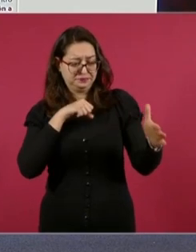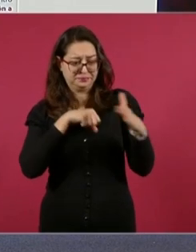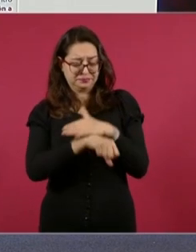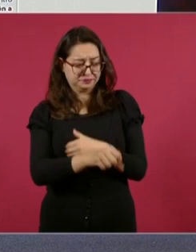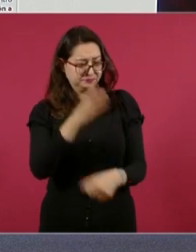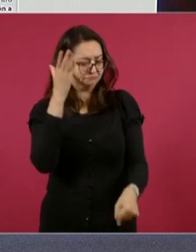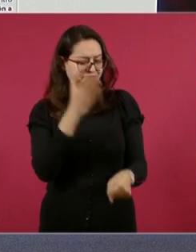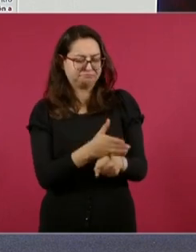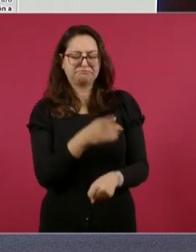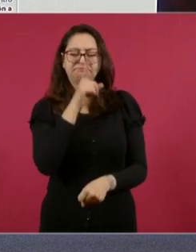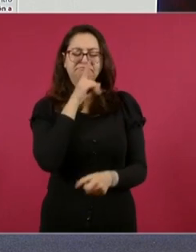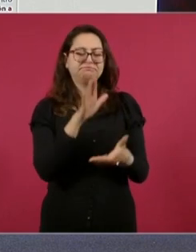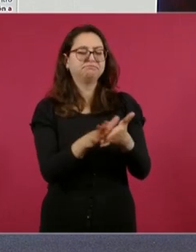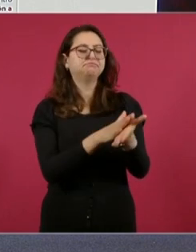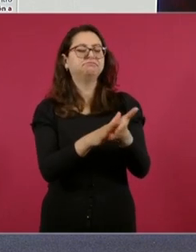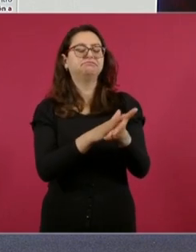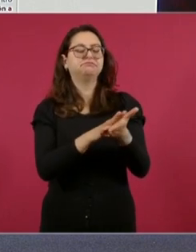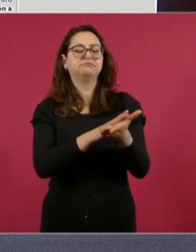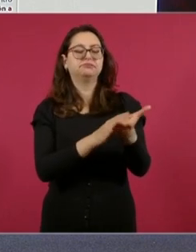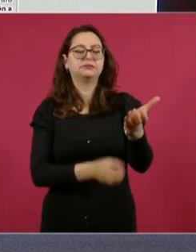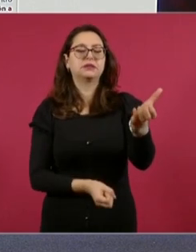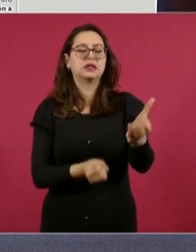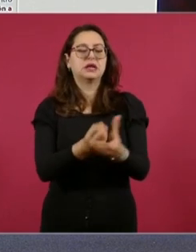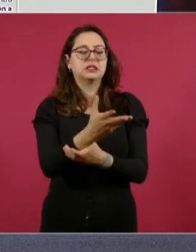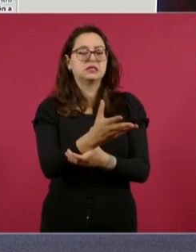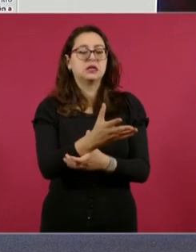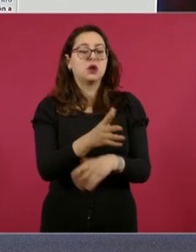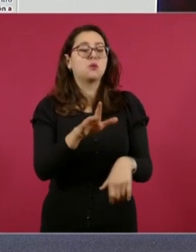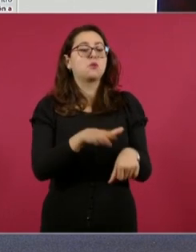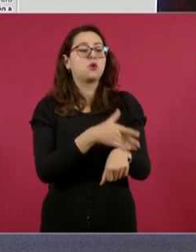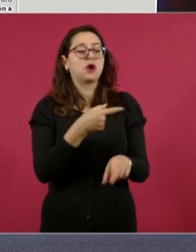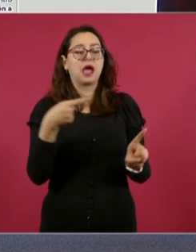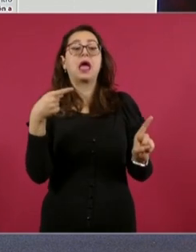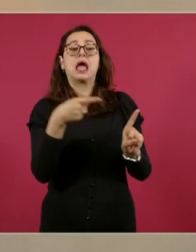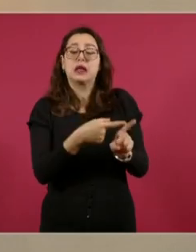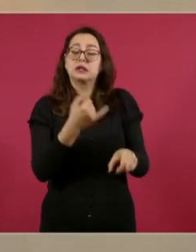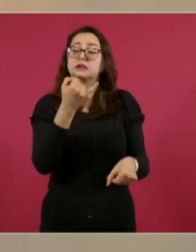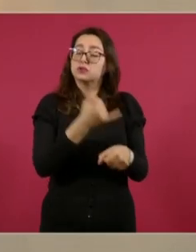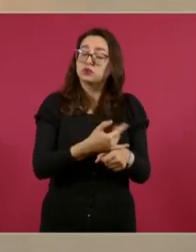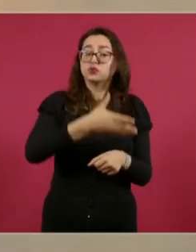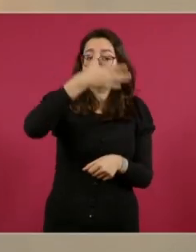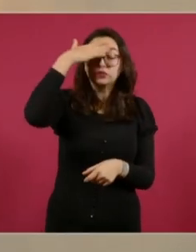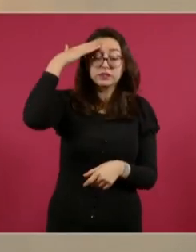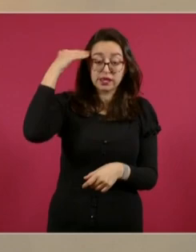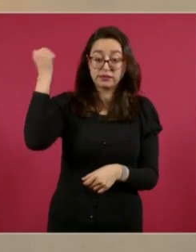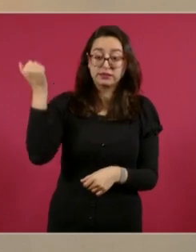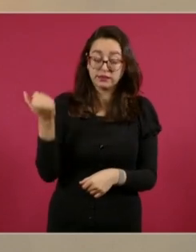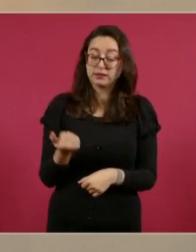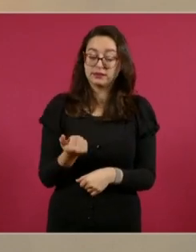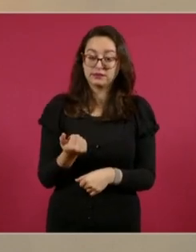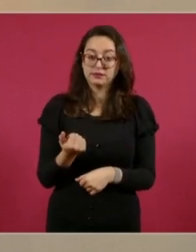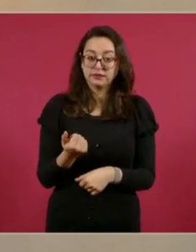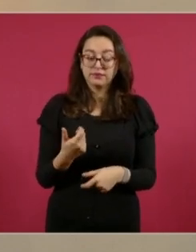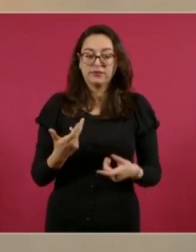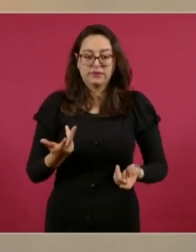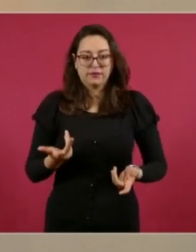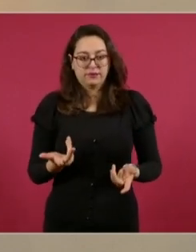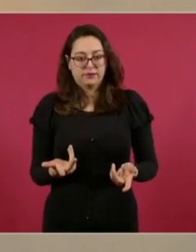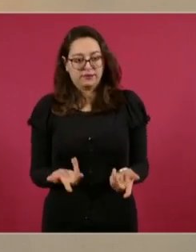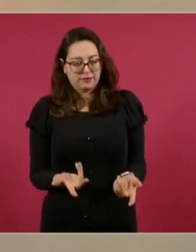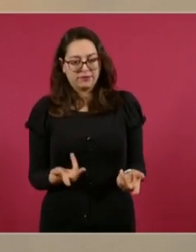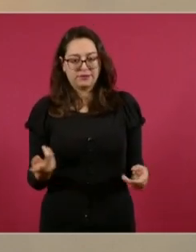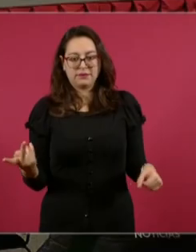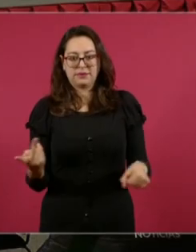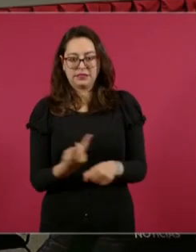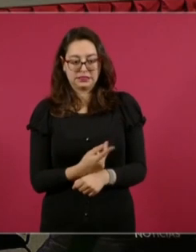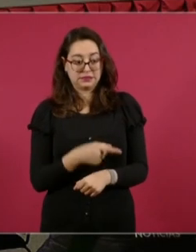y ordenó su libertad porque se afectó su presunción de inocencia. De acuerdo al juez Contreras Martínez, el cateo en